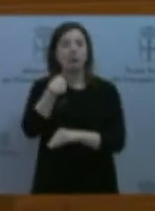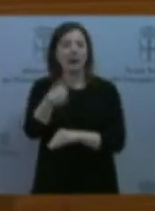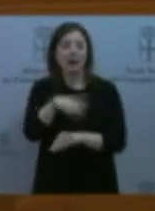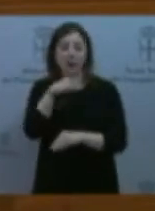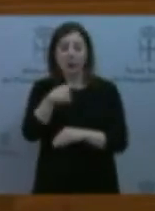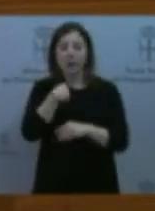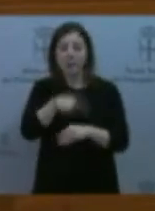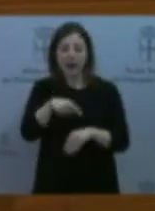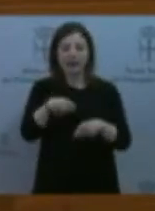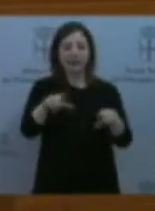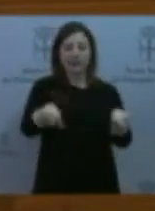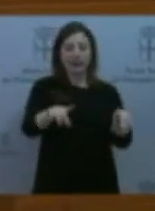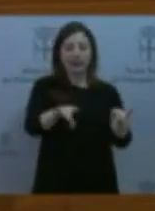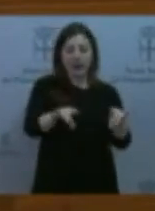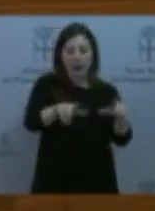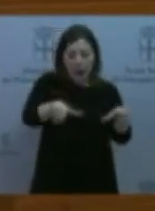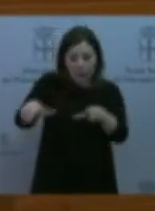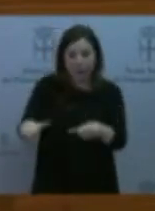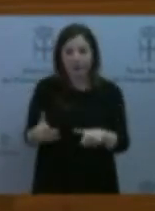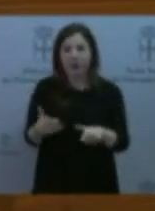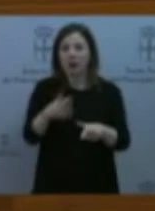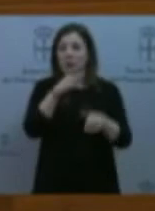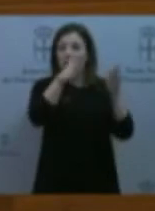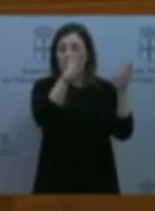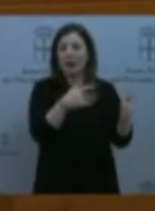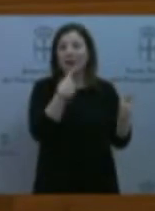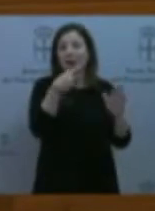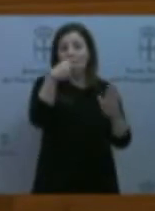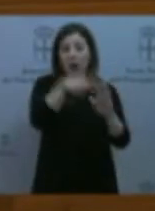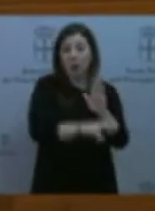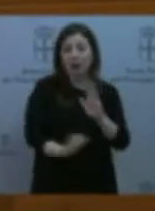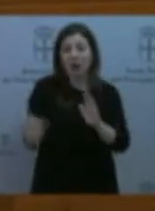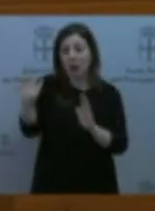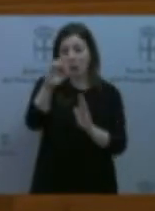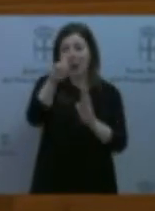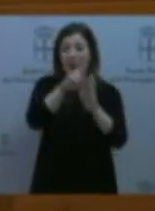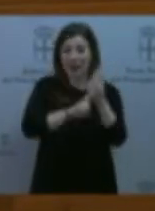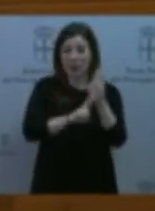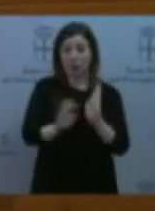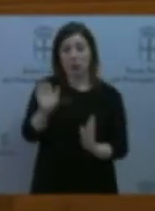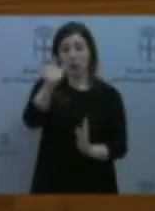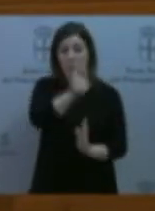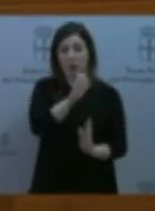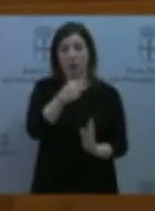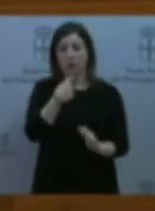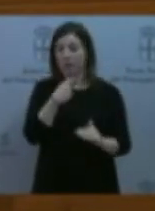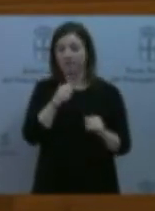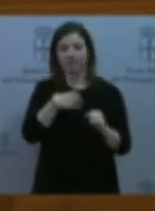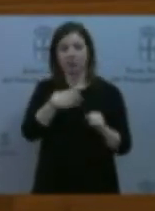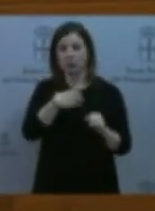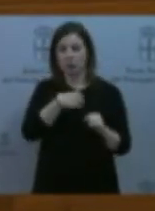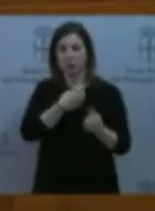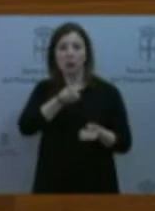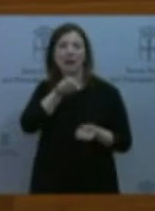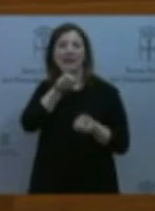obviado que la normativa europea, que los reglamentos europeos impiden declarar superficie que haya sido objeto de un incendio.